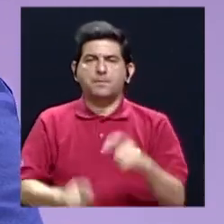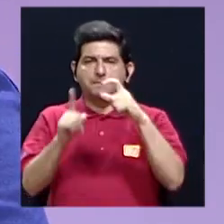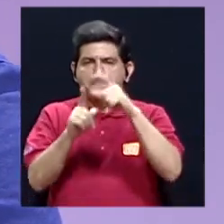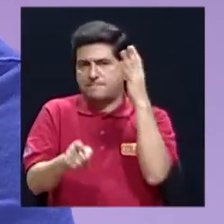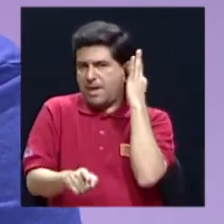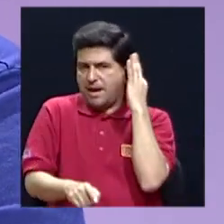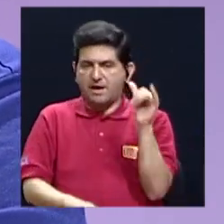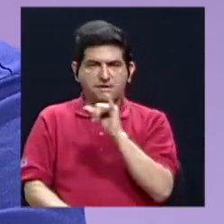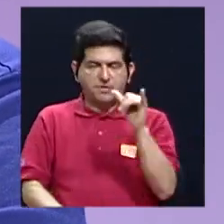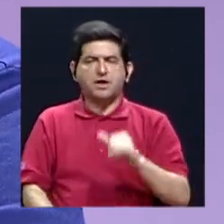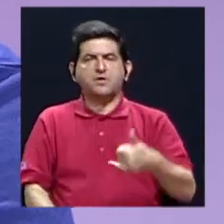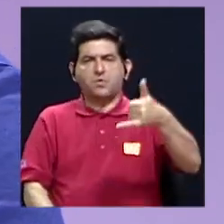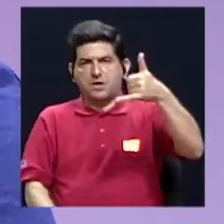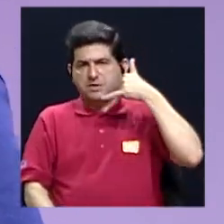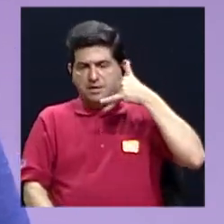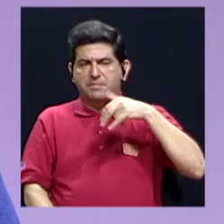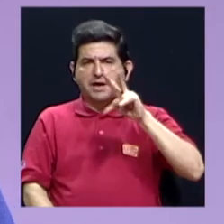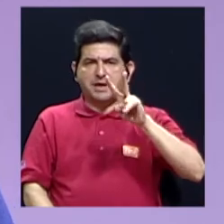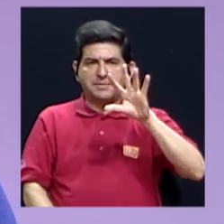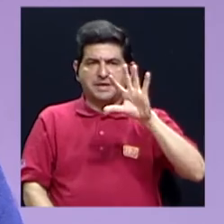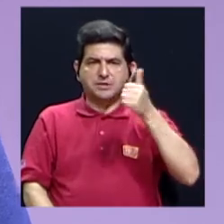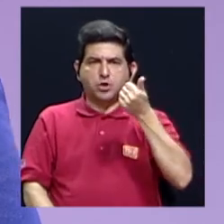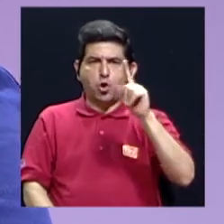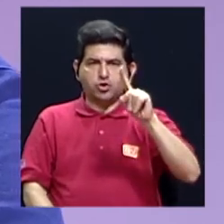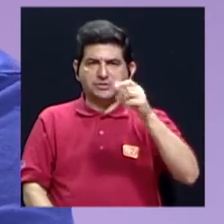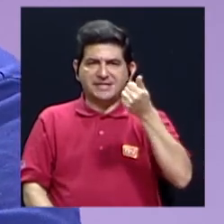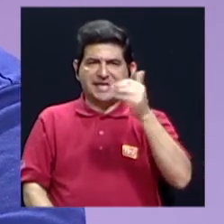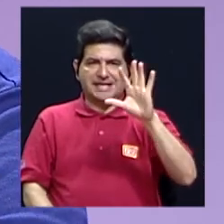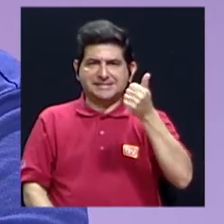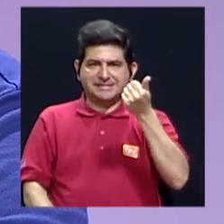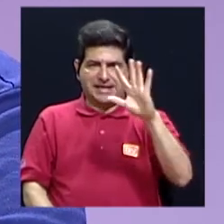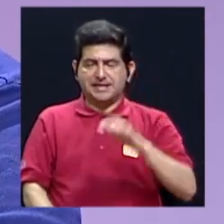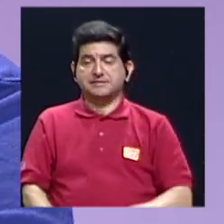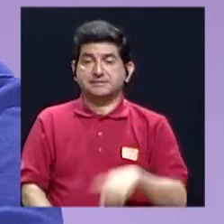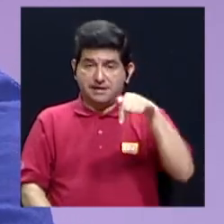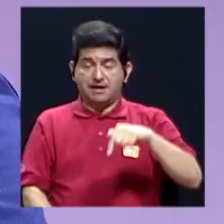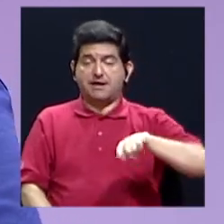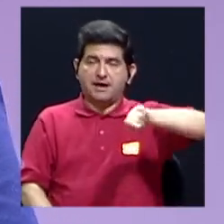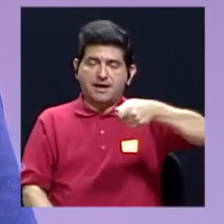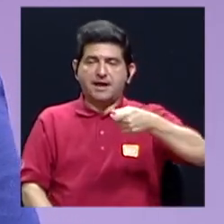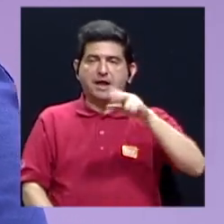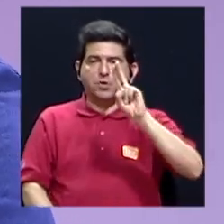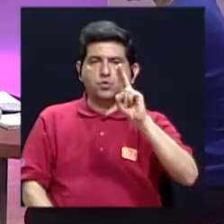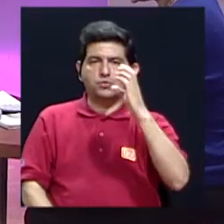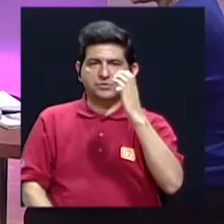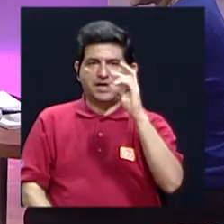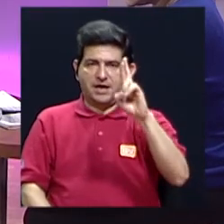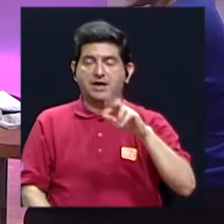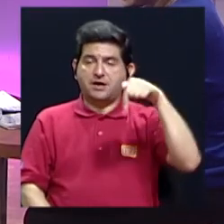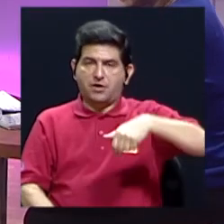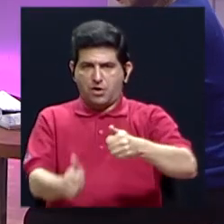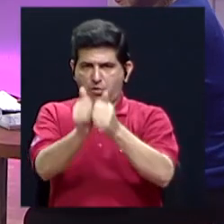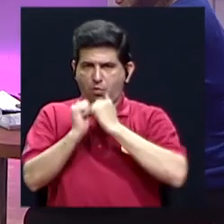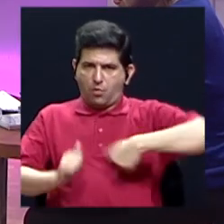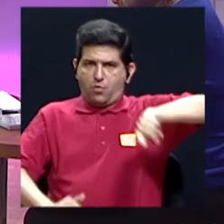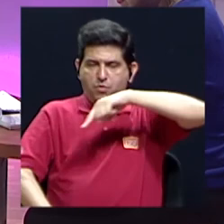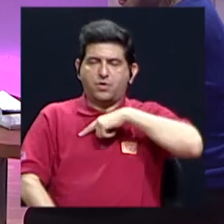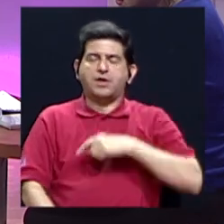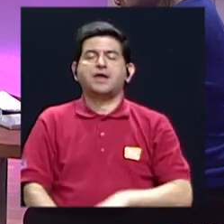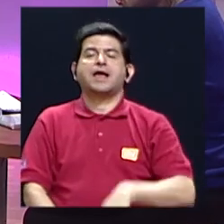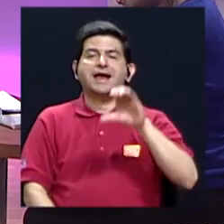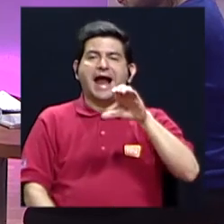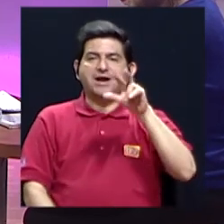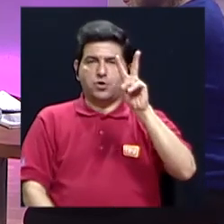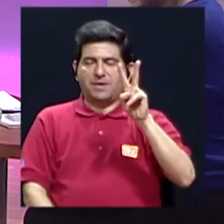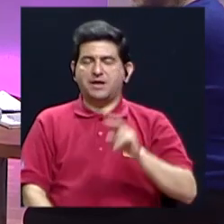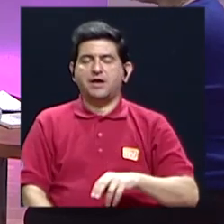Mujer, así como llamarnos al 2511-1515, estamos en Canal UCR. Hoy nos acompañan Carlos